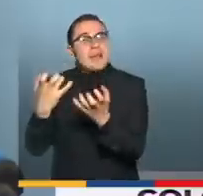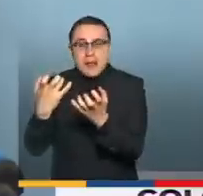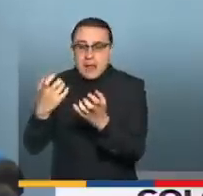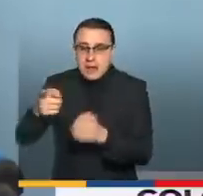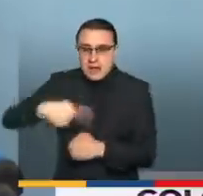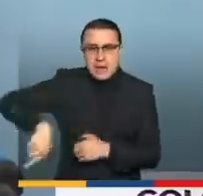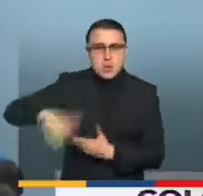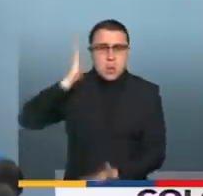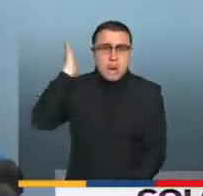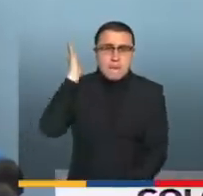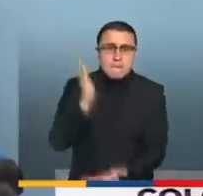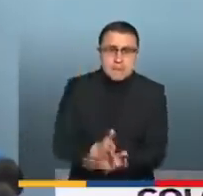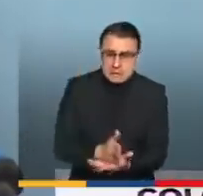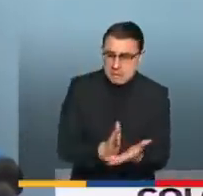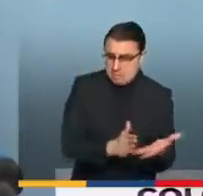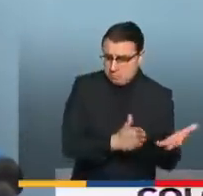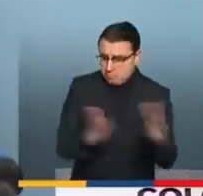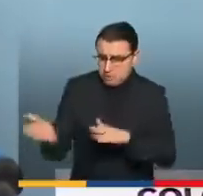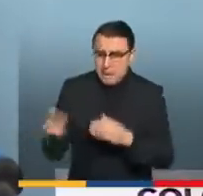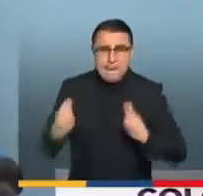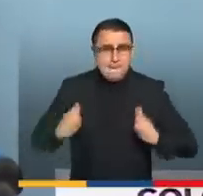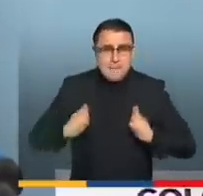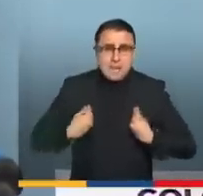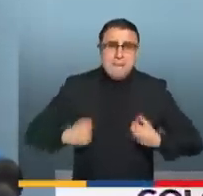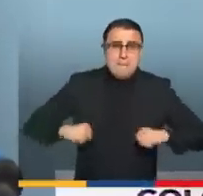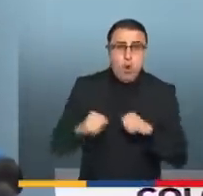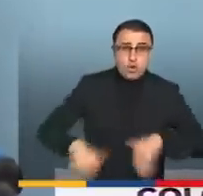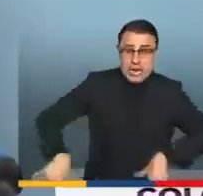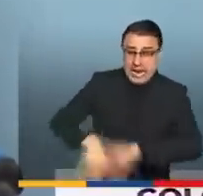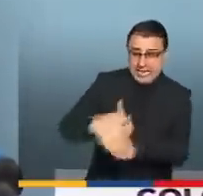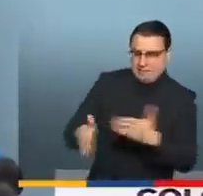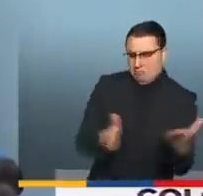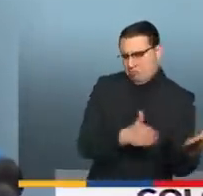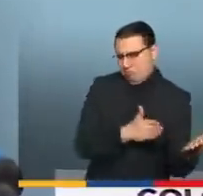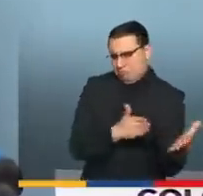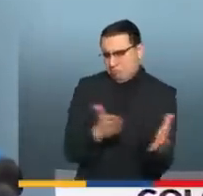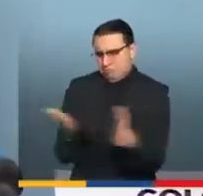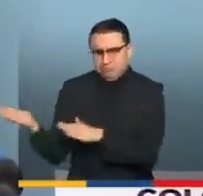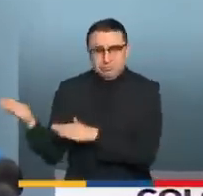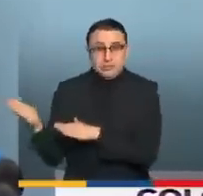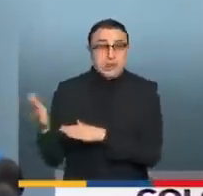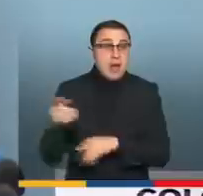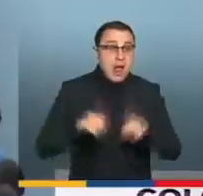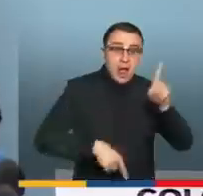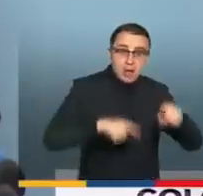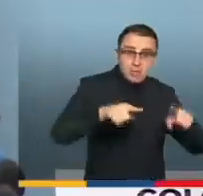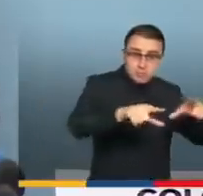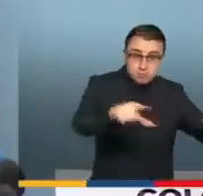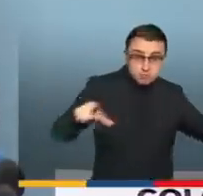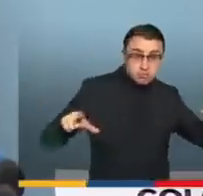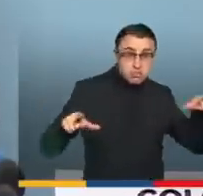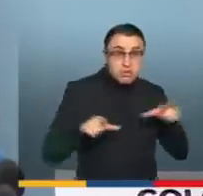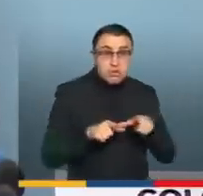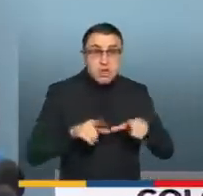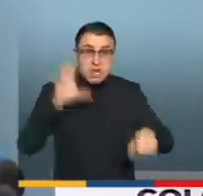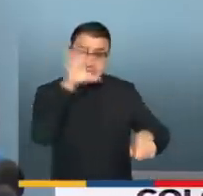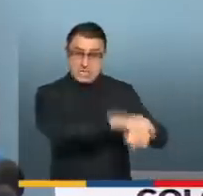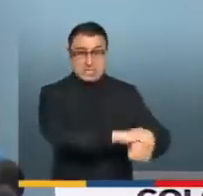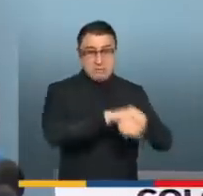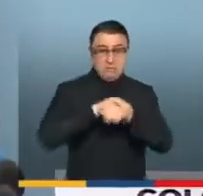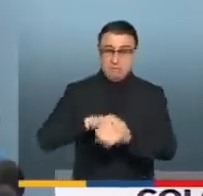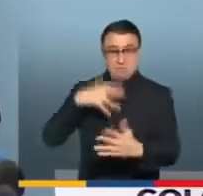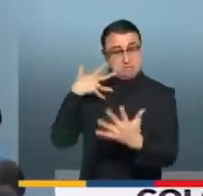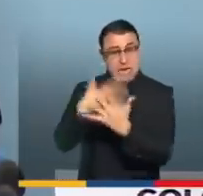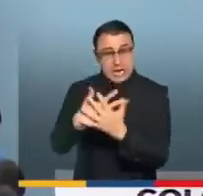las trochas, en las calles de Bogotá, en los ataques, en los allanamientos, en la cárcel, en